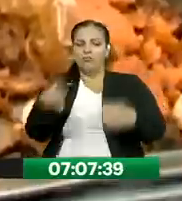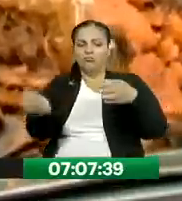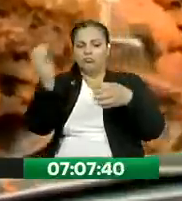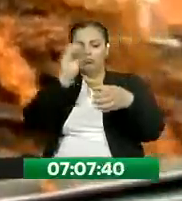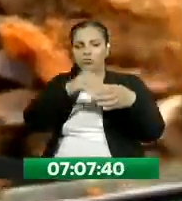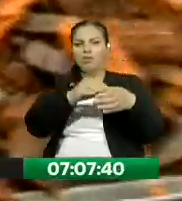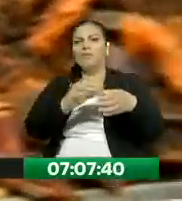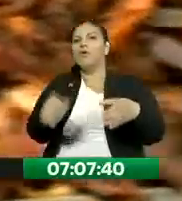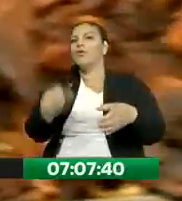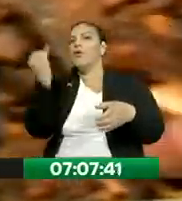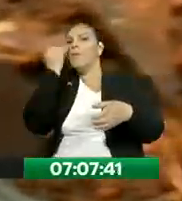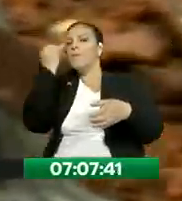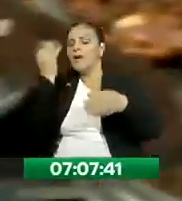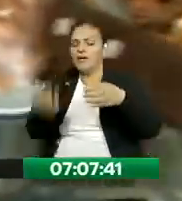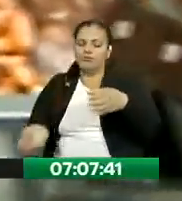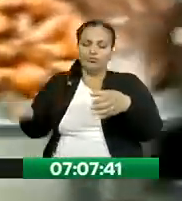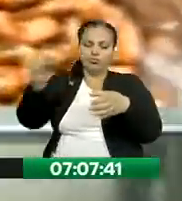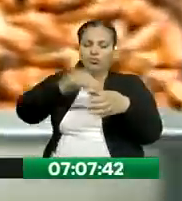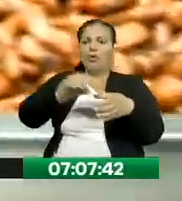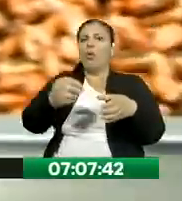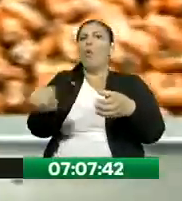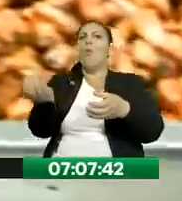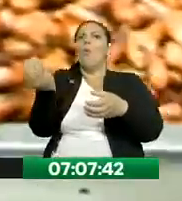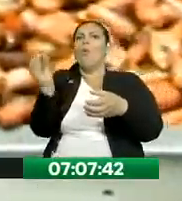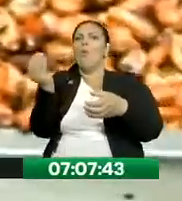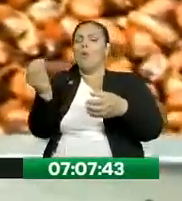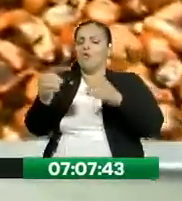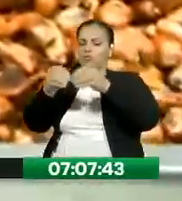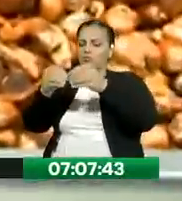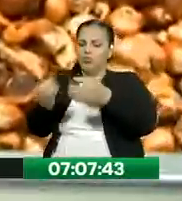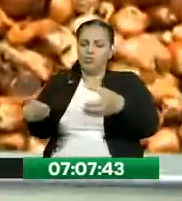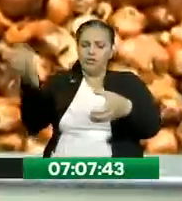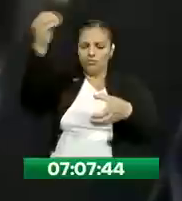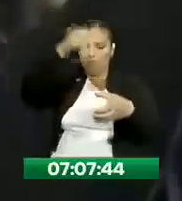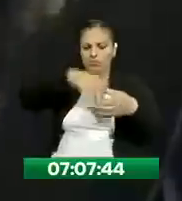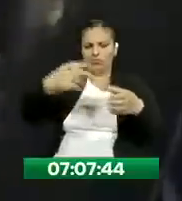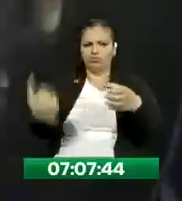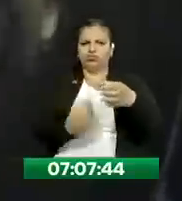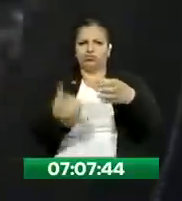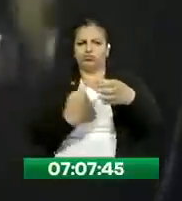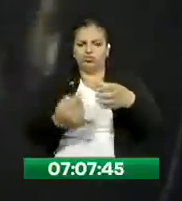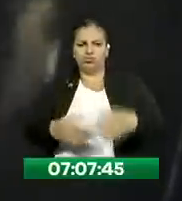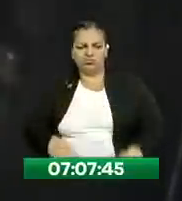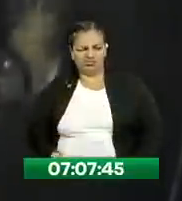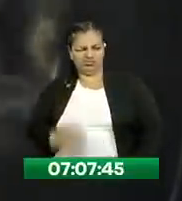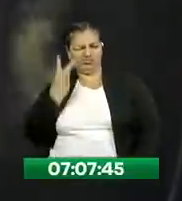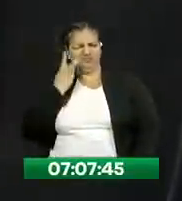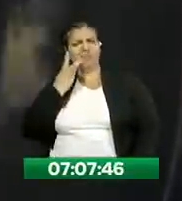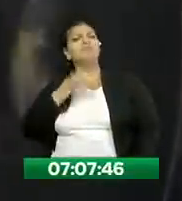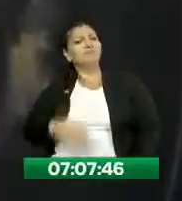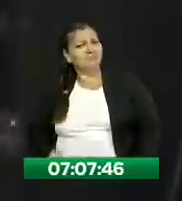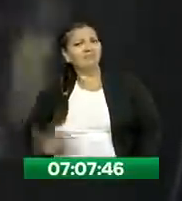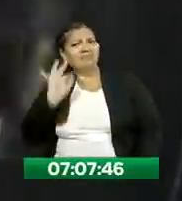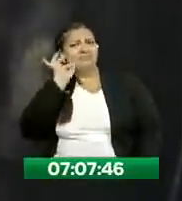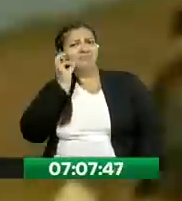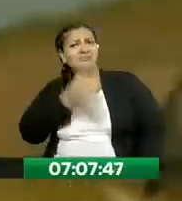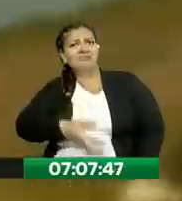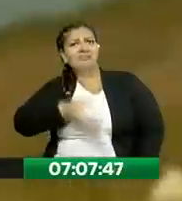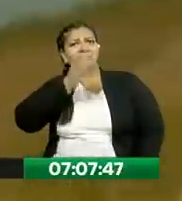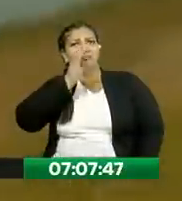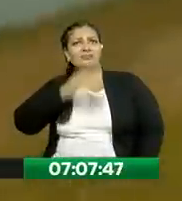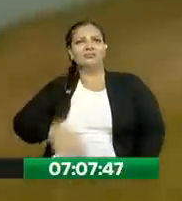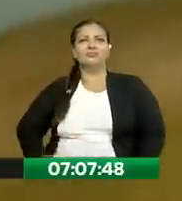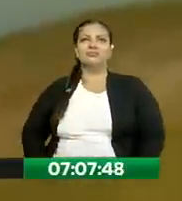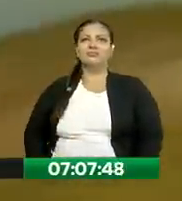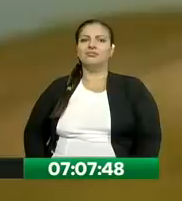más encontramos, ya que si no hay, nuestras mujeres y hombres lo inventan. Caso real son las empanadas de harina de trigo, que como